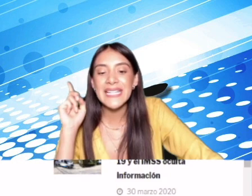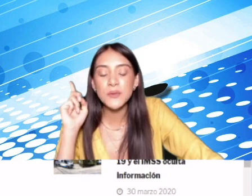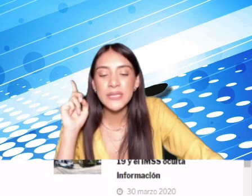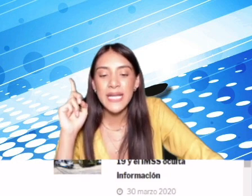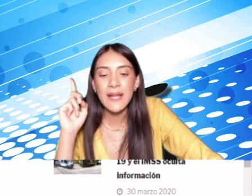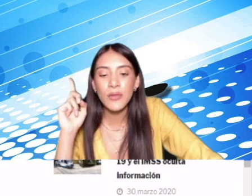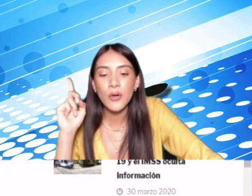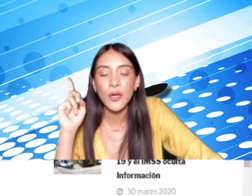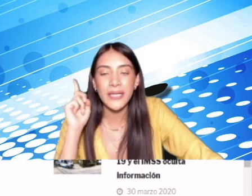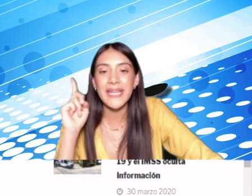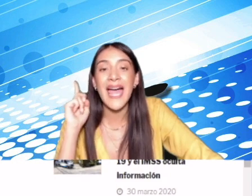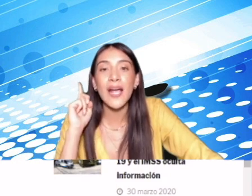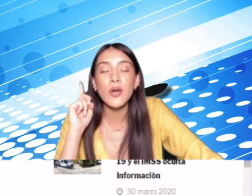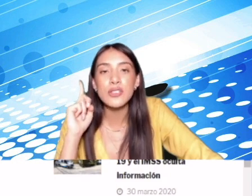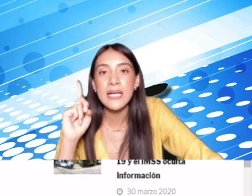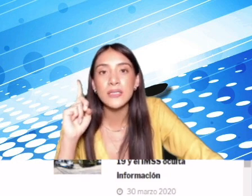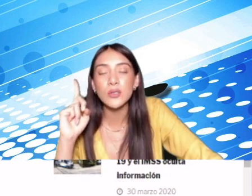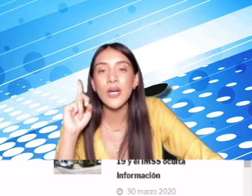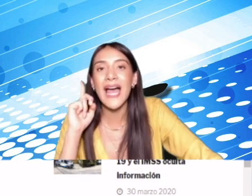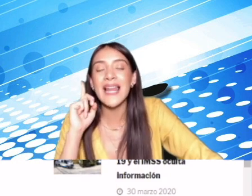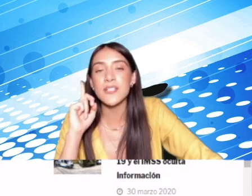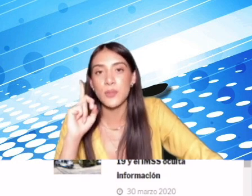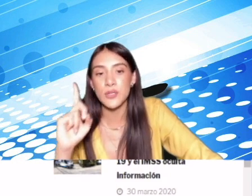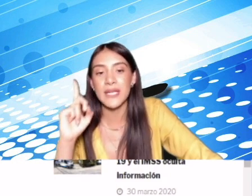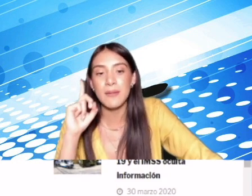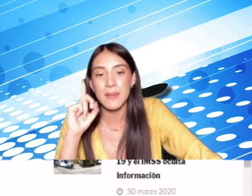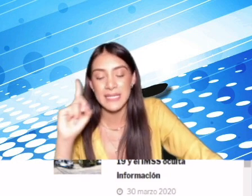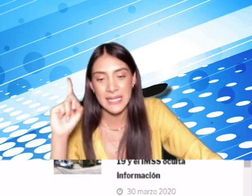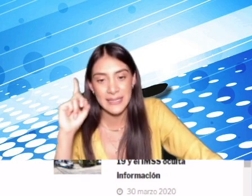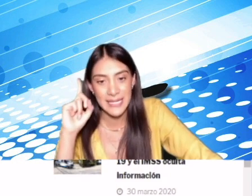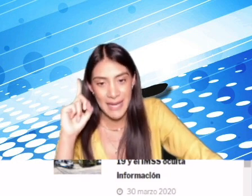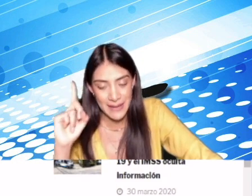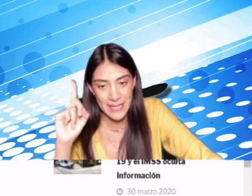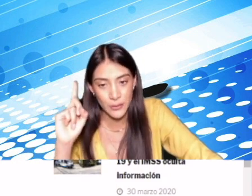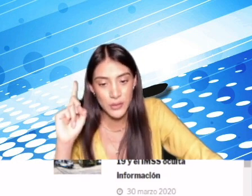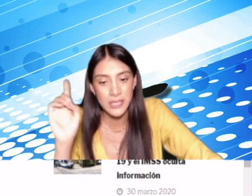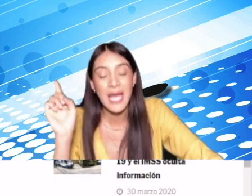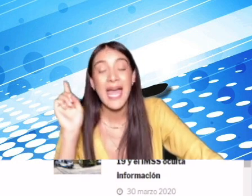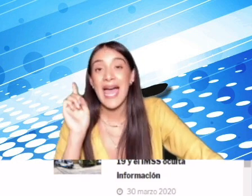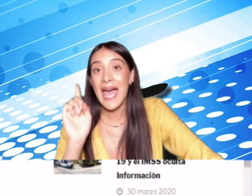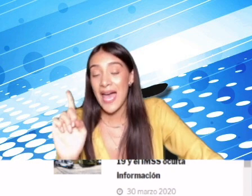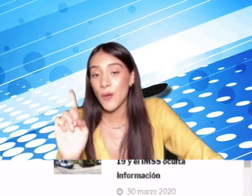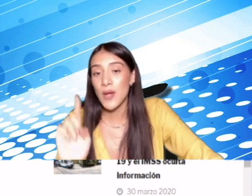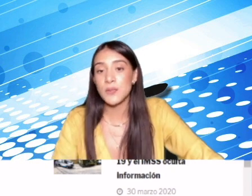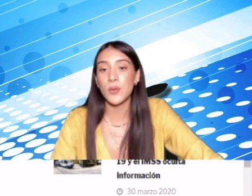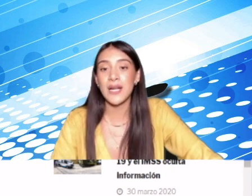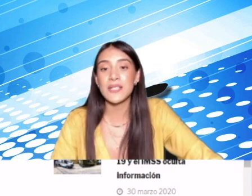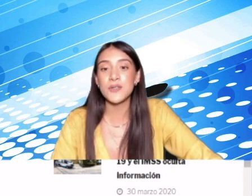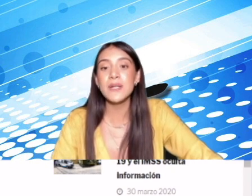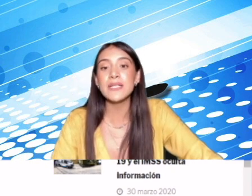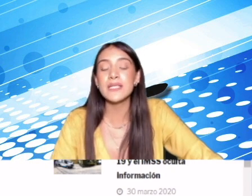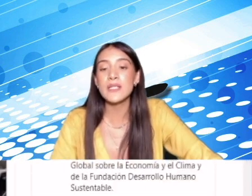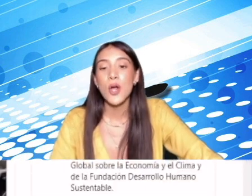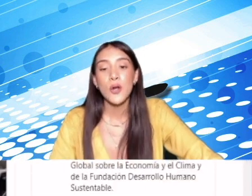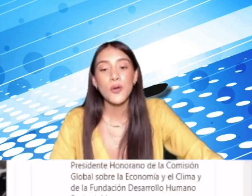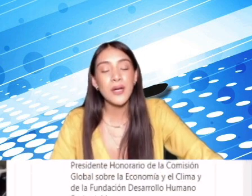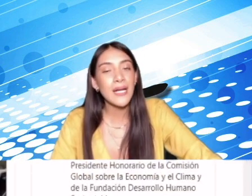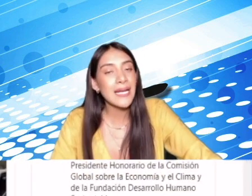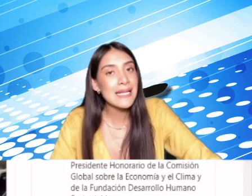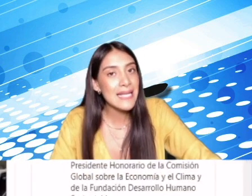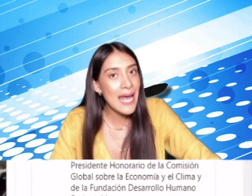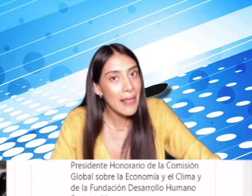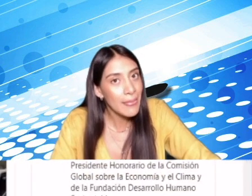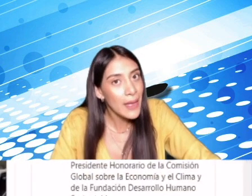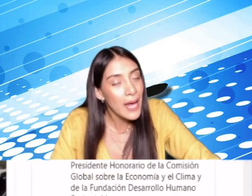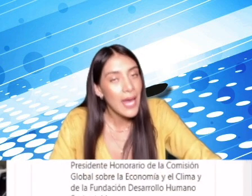estuvieron retuiteando y acosando a la esposa del presidente el día de ayer. Entonces, aguas, porque la señora Beatriz, no